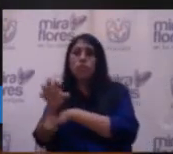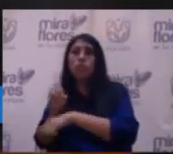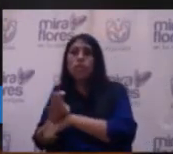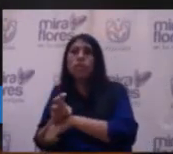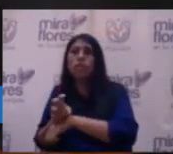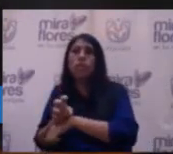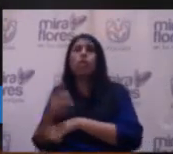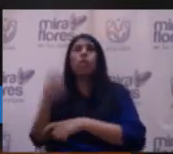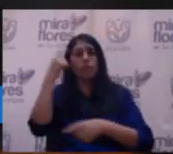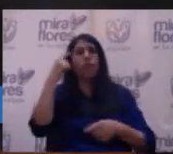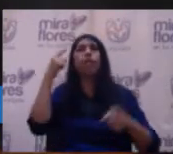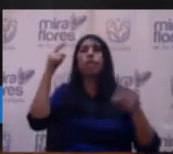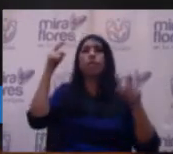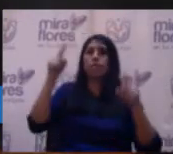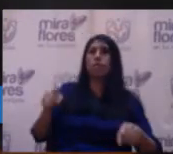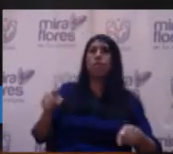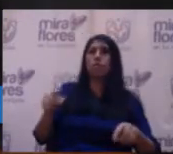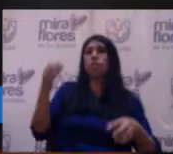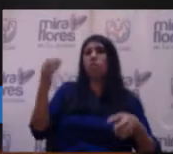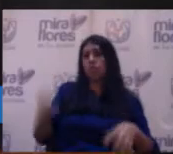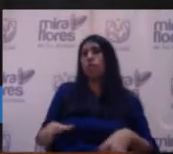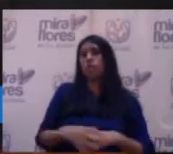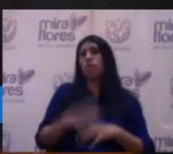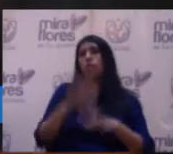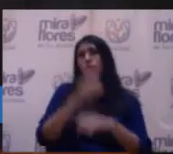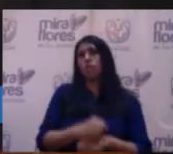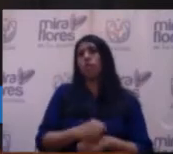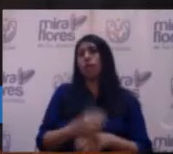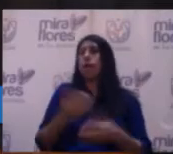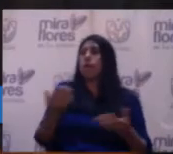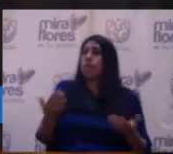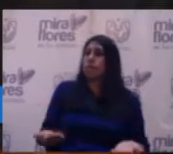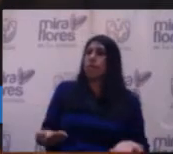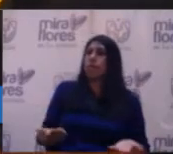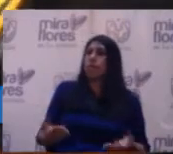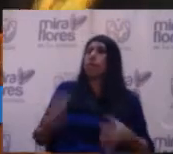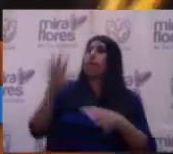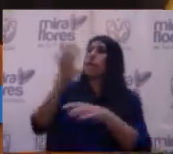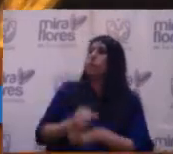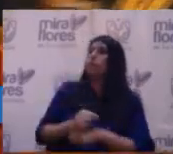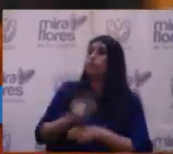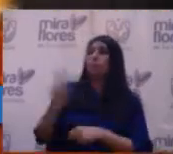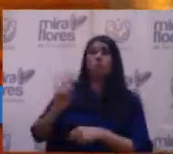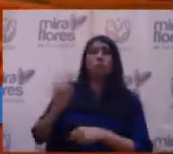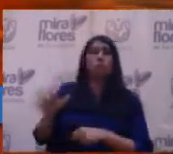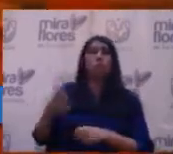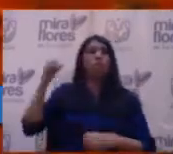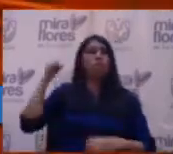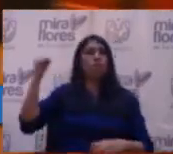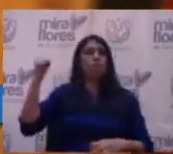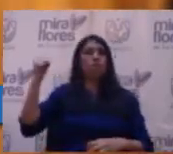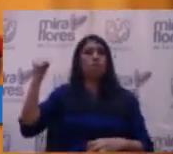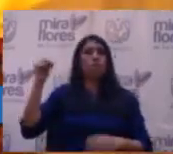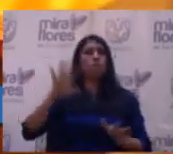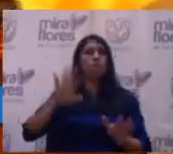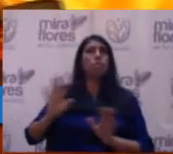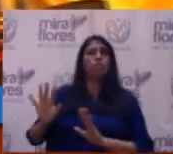próxima vez se haga como ha sido costumbre siempre. A ver, señor de Albertis, la costumbre no genera derecho, eso por un